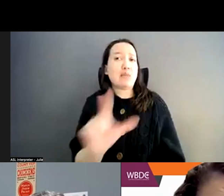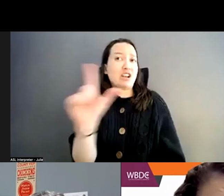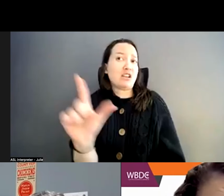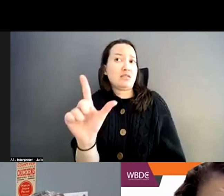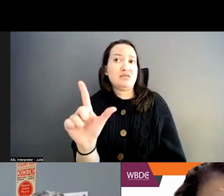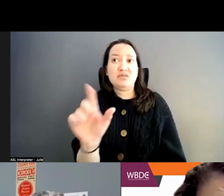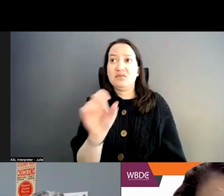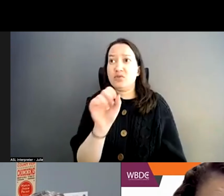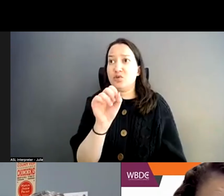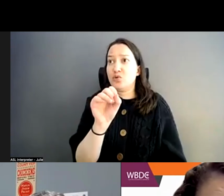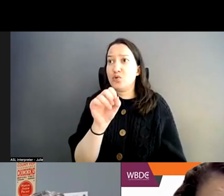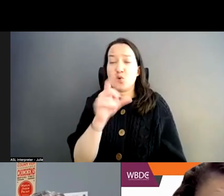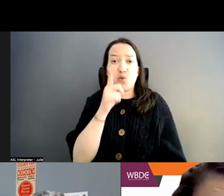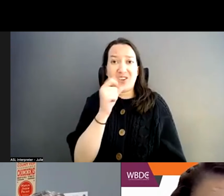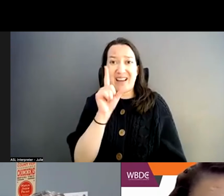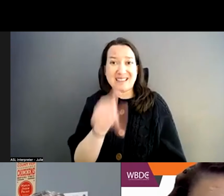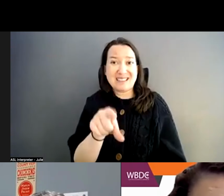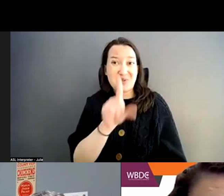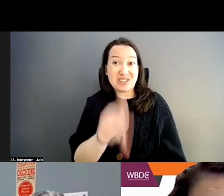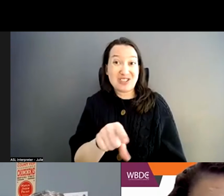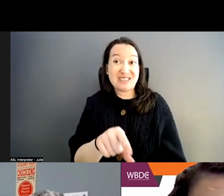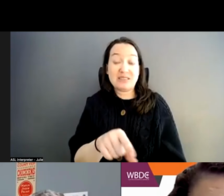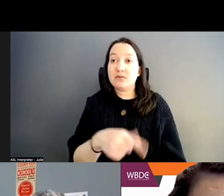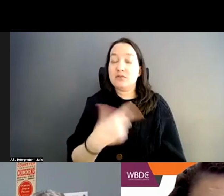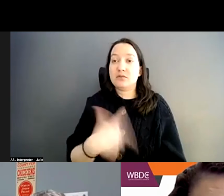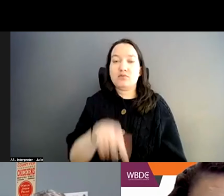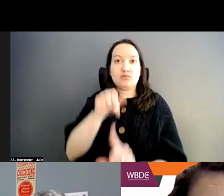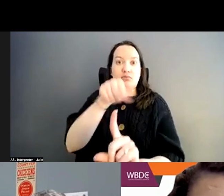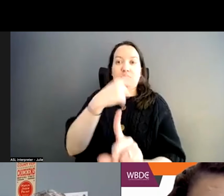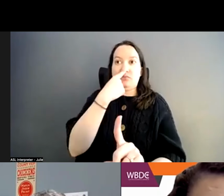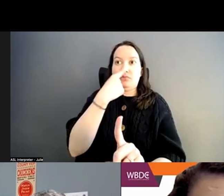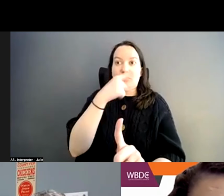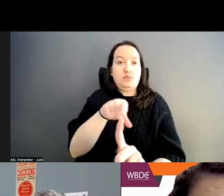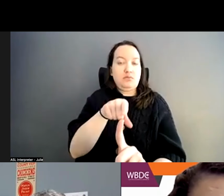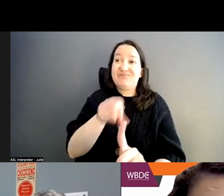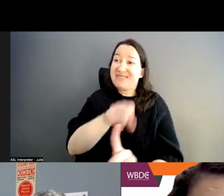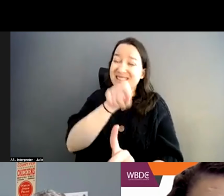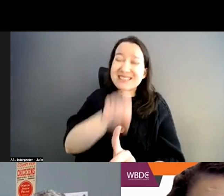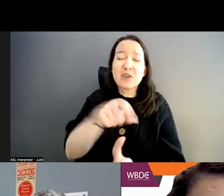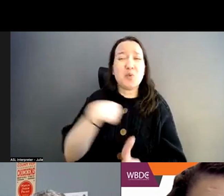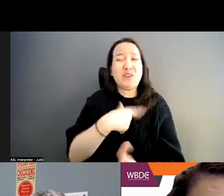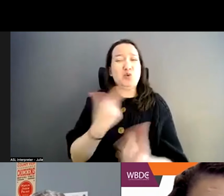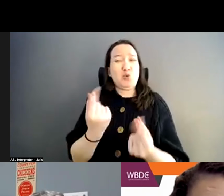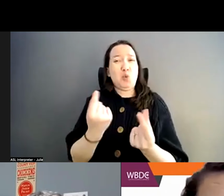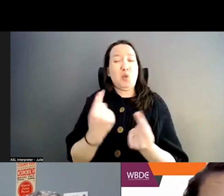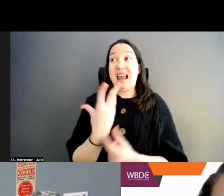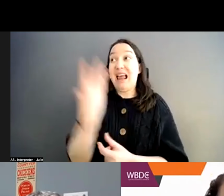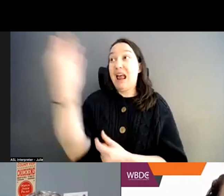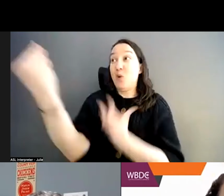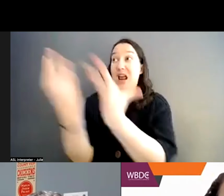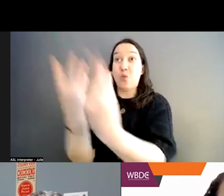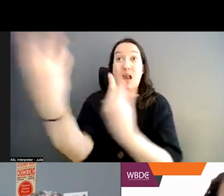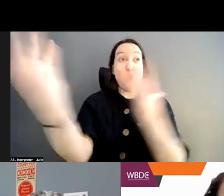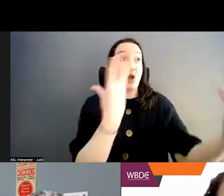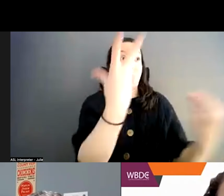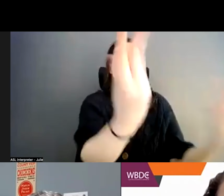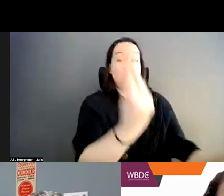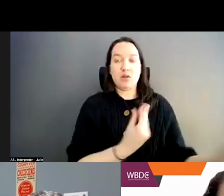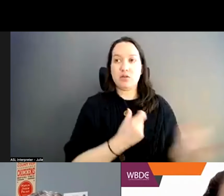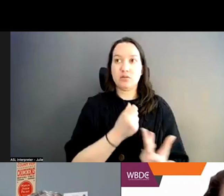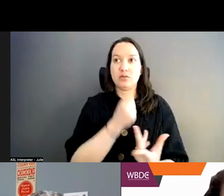con las reuniones o con el público. Así que quien sea que hizo esa pregunta anteriormente, eso es exactamente lo que hacemos. Estamos